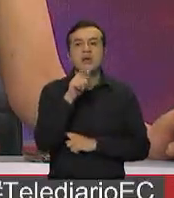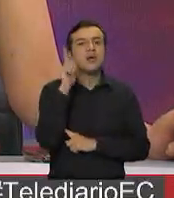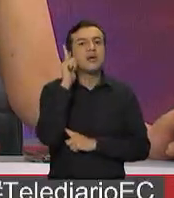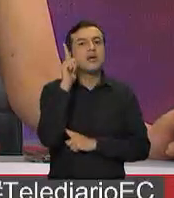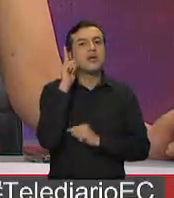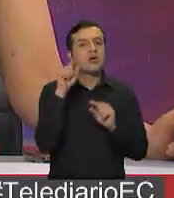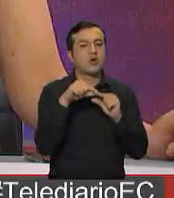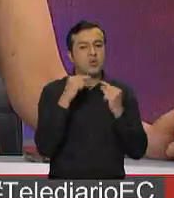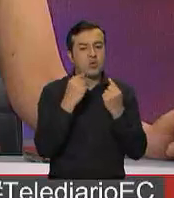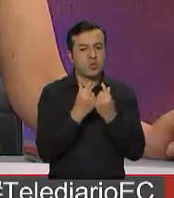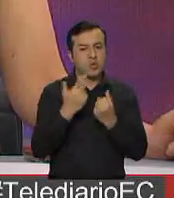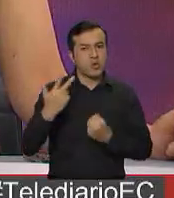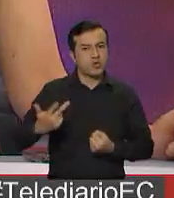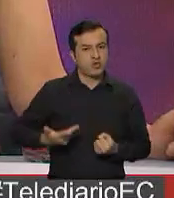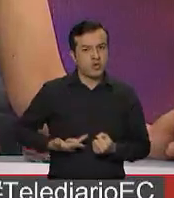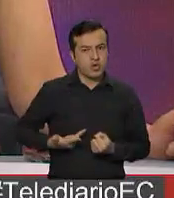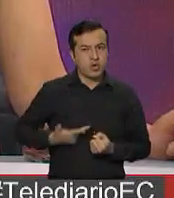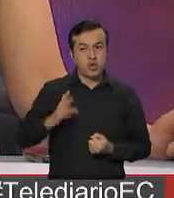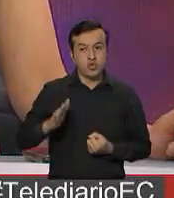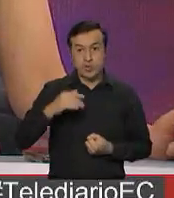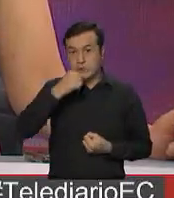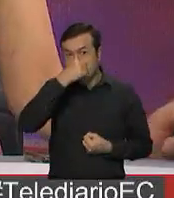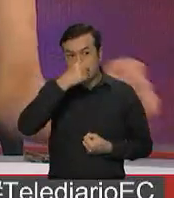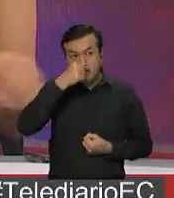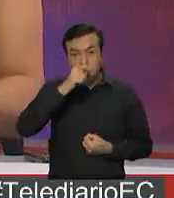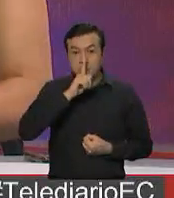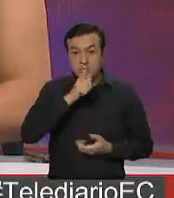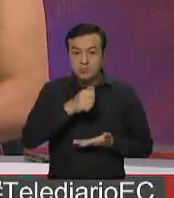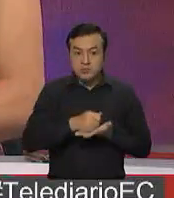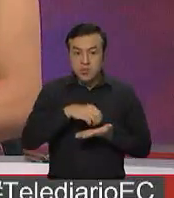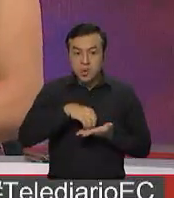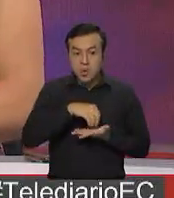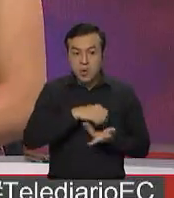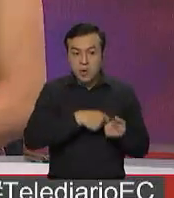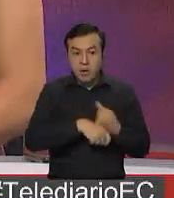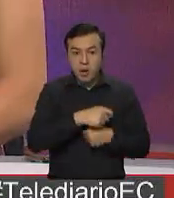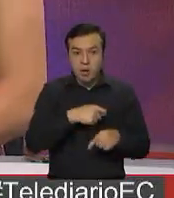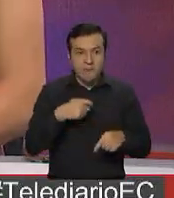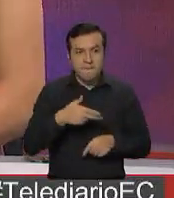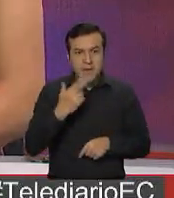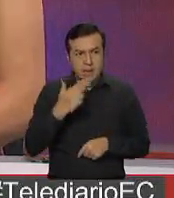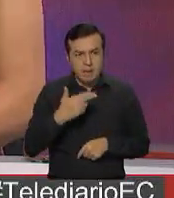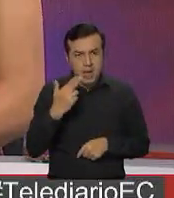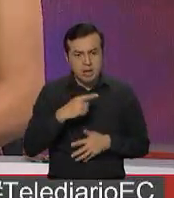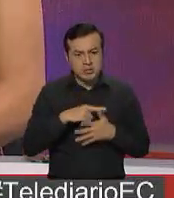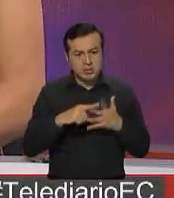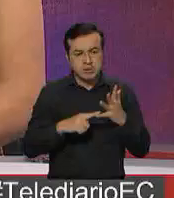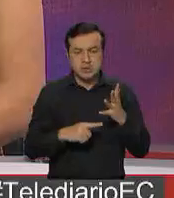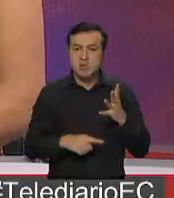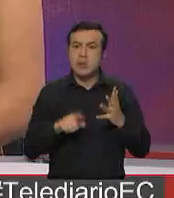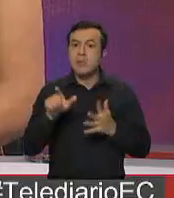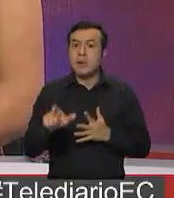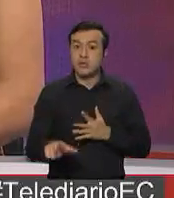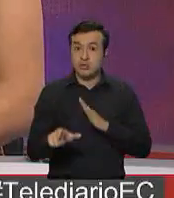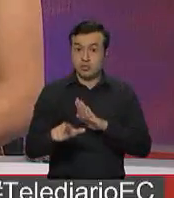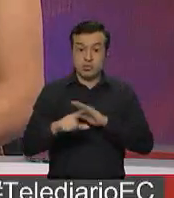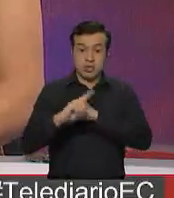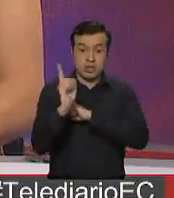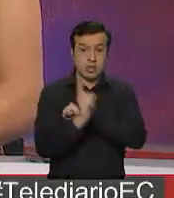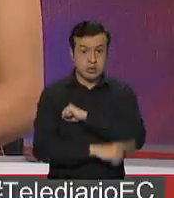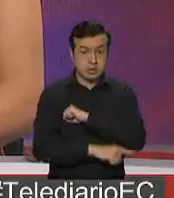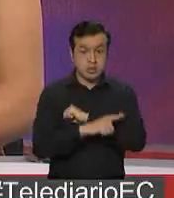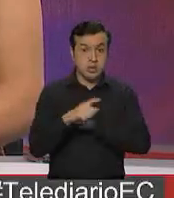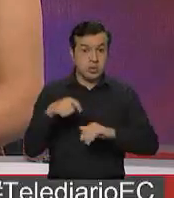de la banda de los Choneros dedicada al narcotráfico, sicariato y la extorsión. Rasquiña había recibido una sentencia